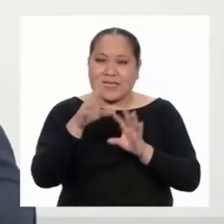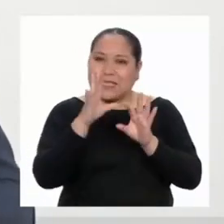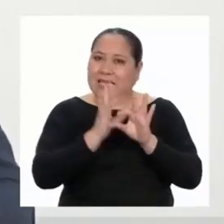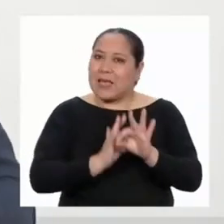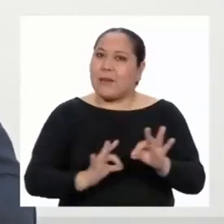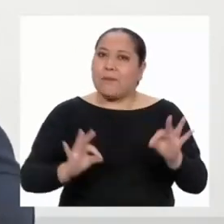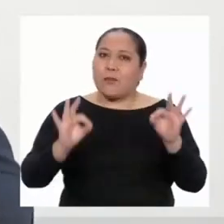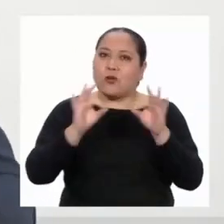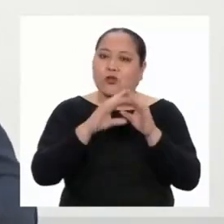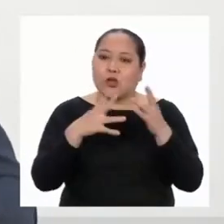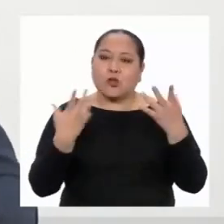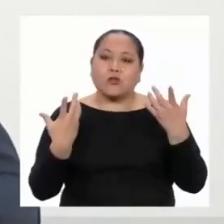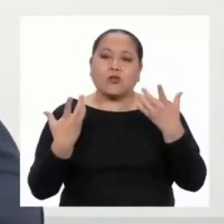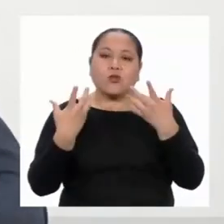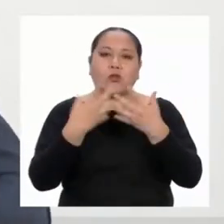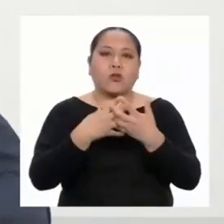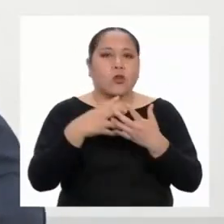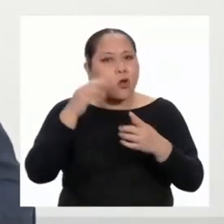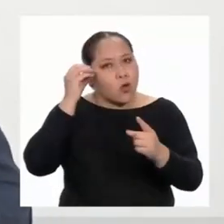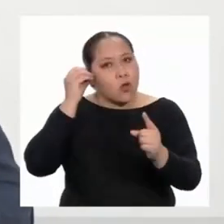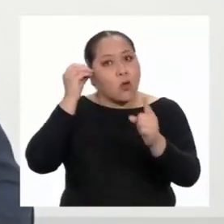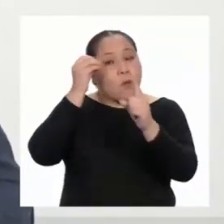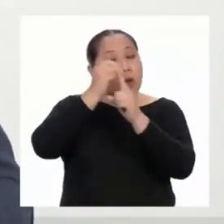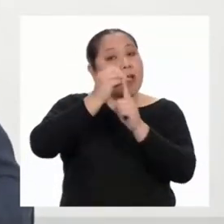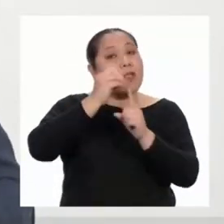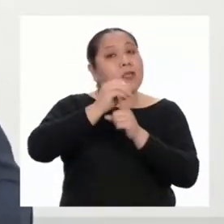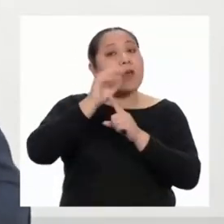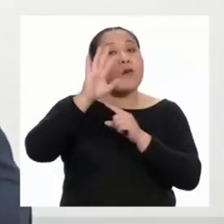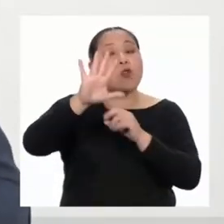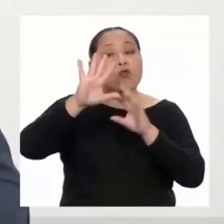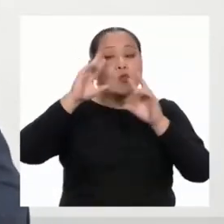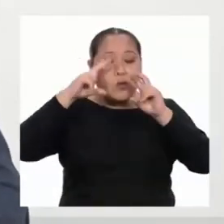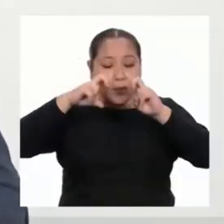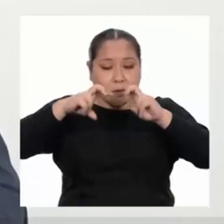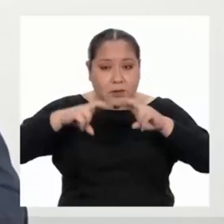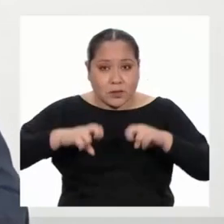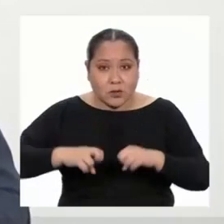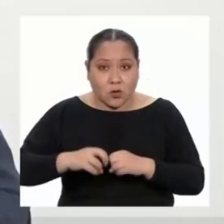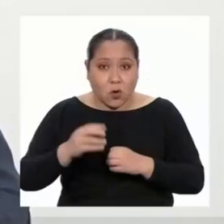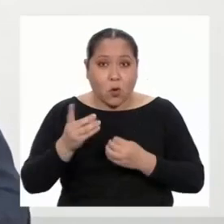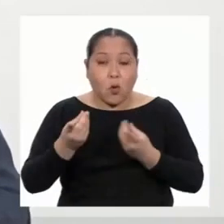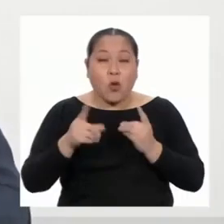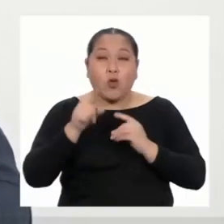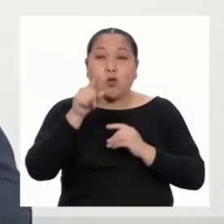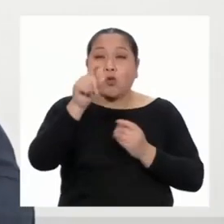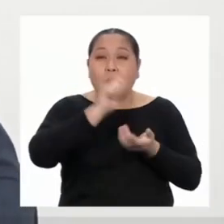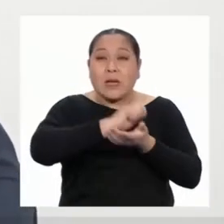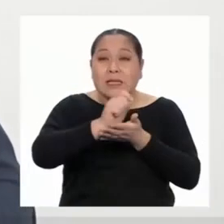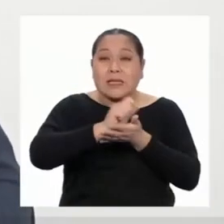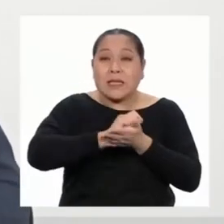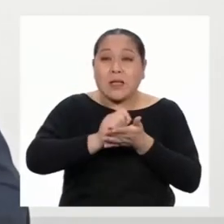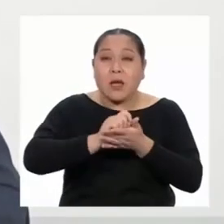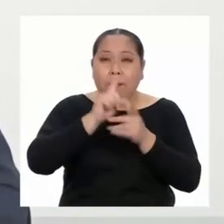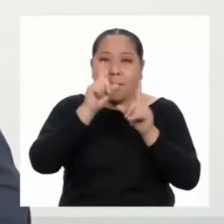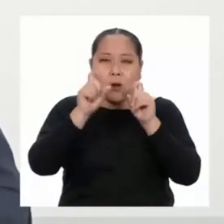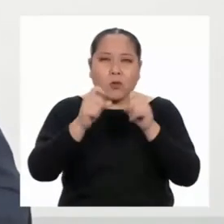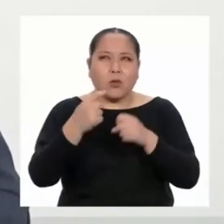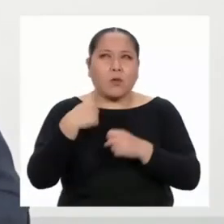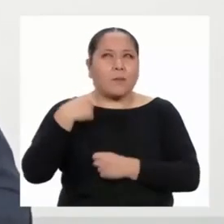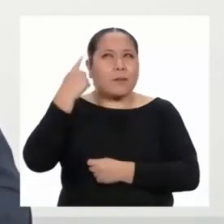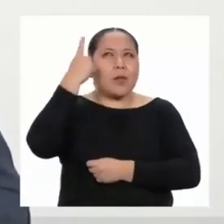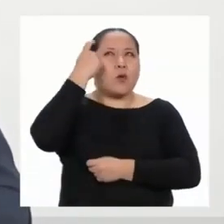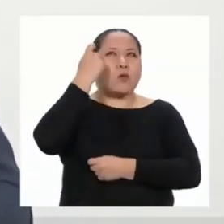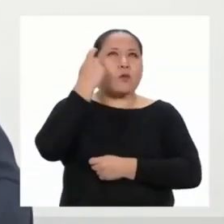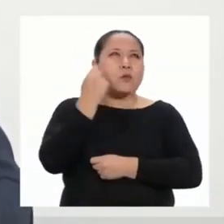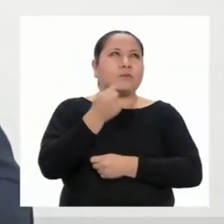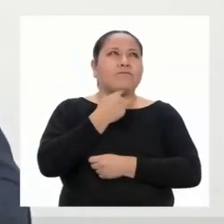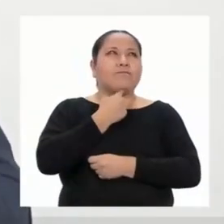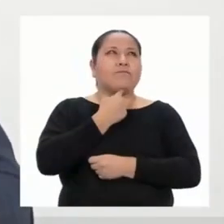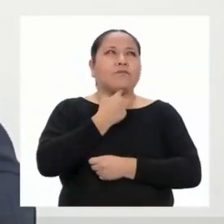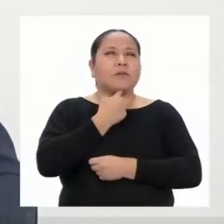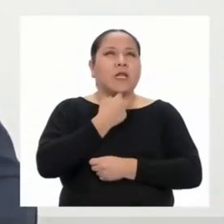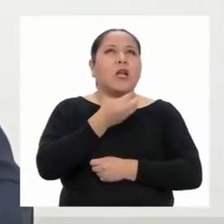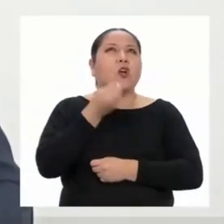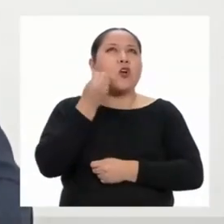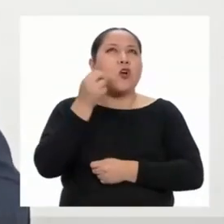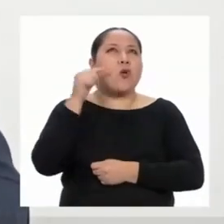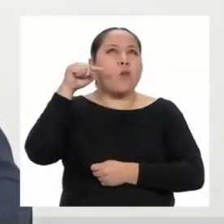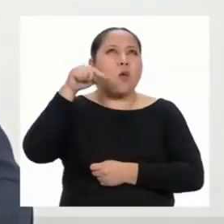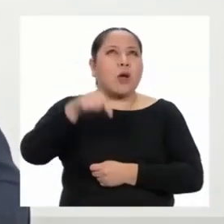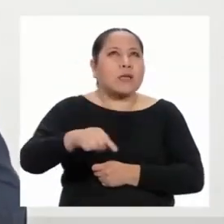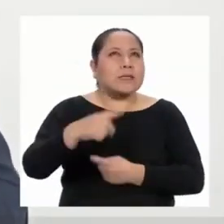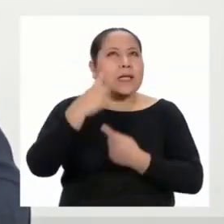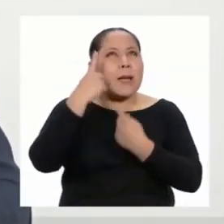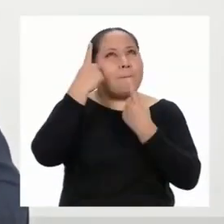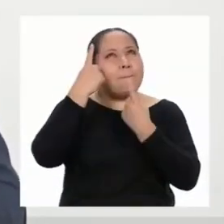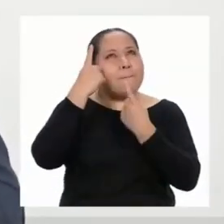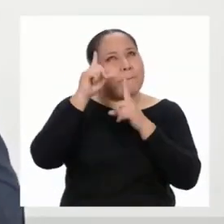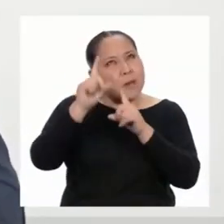relevantes y coherentes con el objetivo del estudio. Cada vez que escriban una pregunta, pregúntense a ustedes mismos, ¿cómo esta